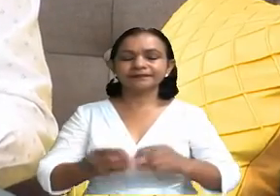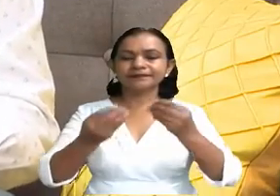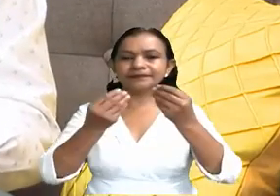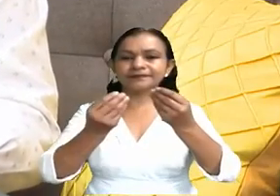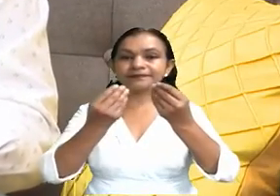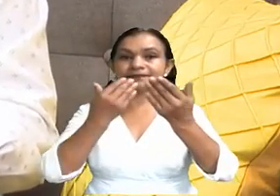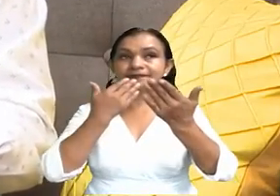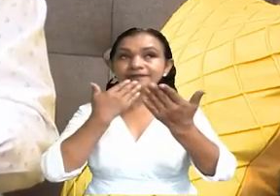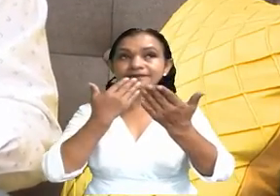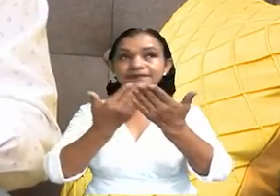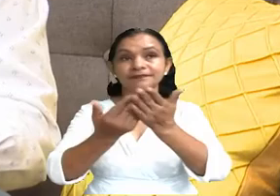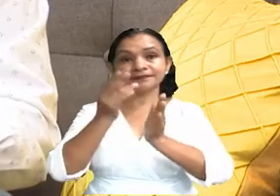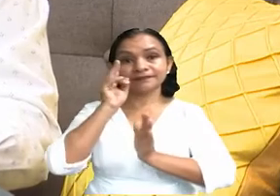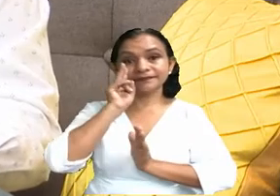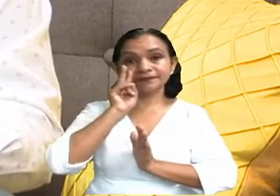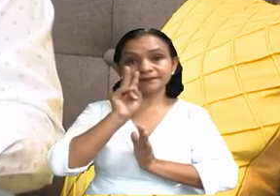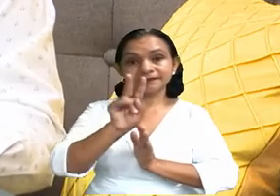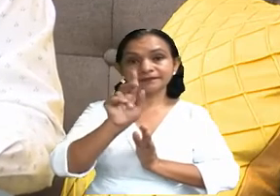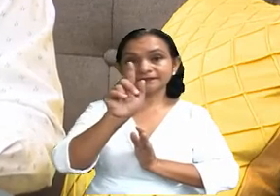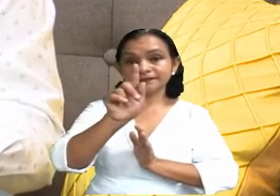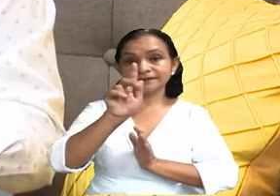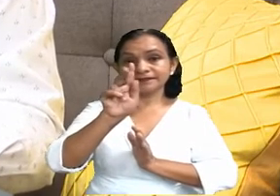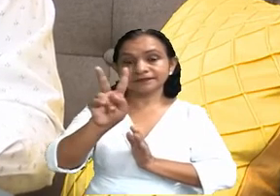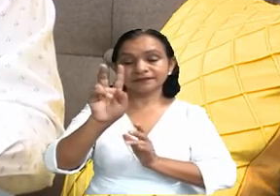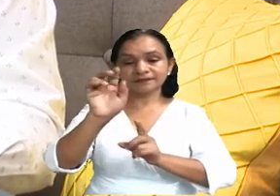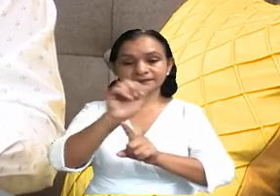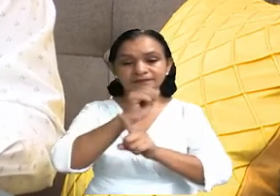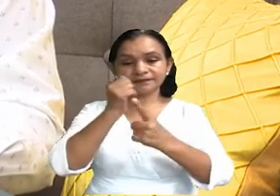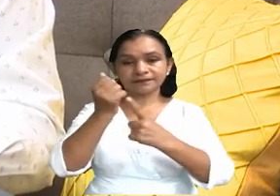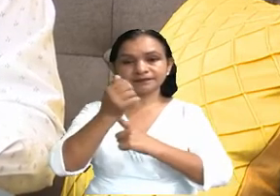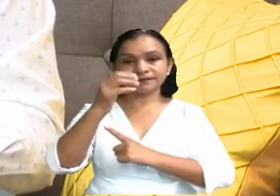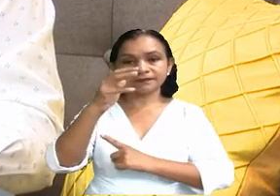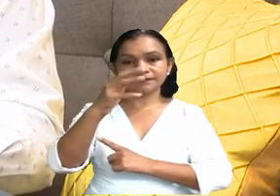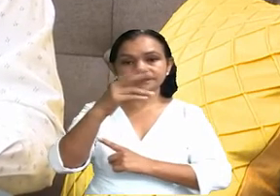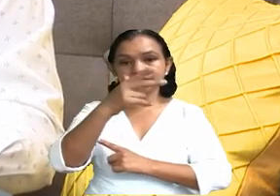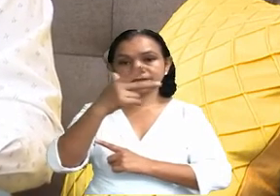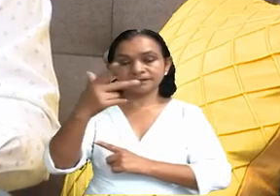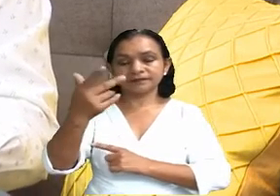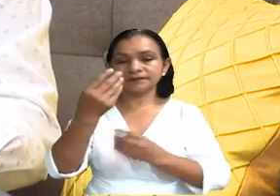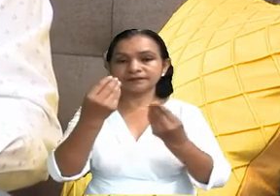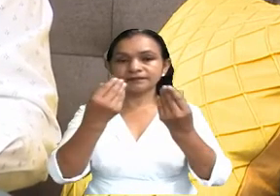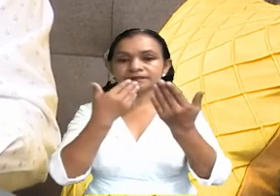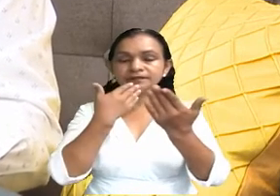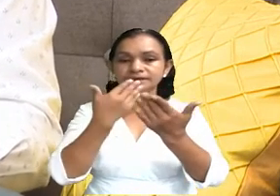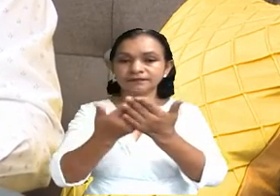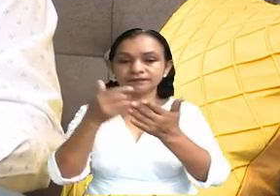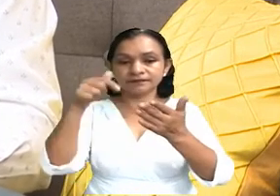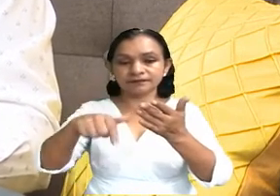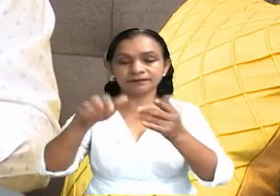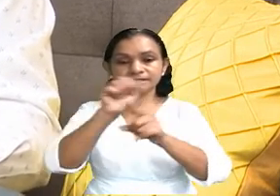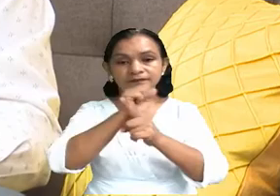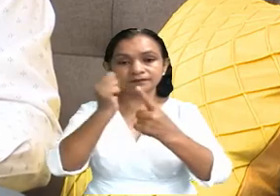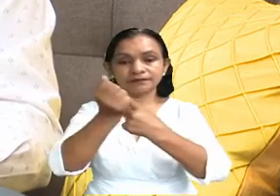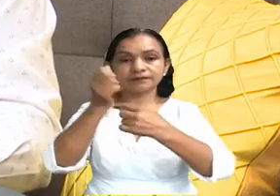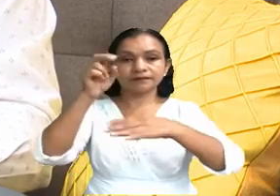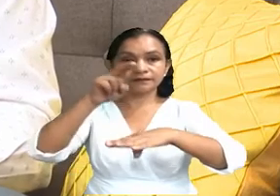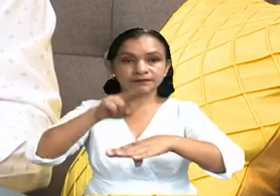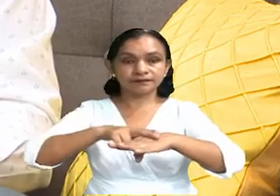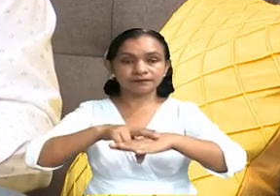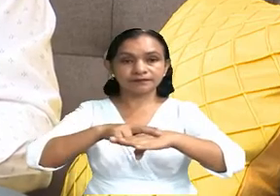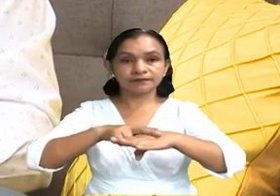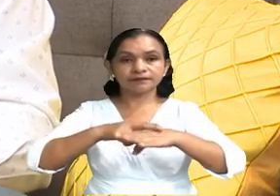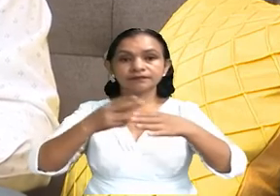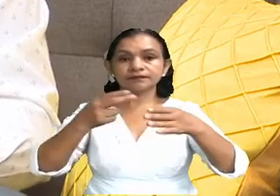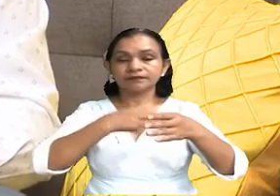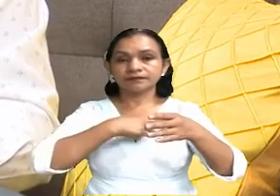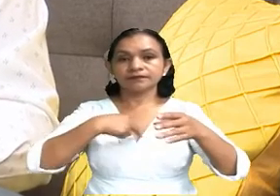Muchas gracias por estar en sintonía del canal parlamentario. Muchísimas gracias por continuar acompañándonos en su programa Desde el Parlamento, un espacio a través